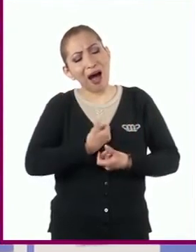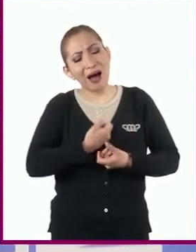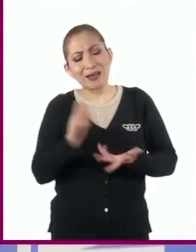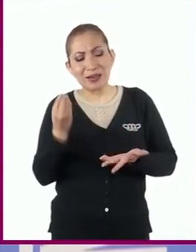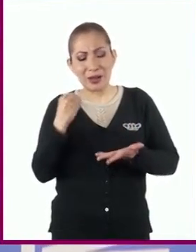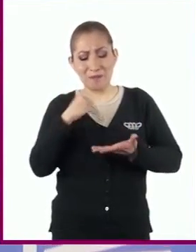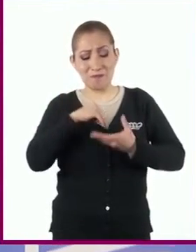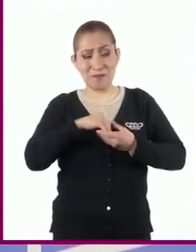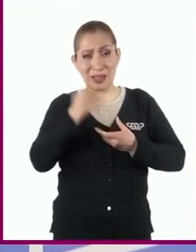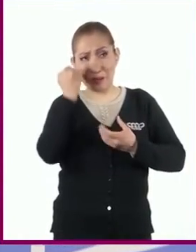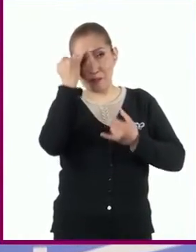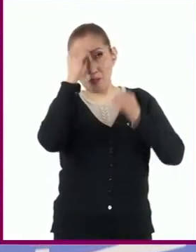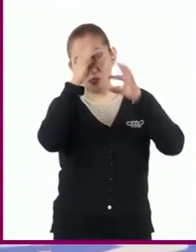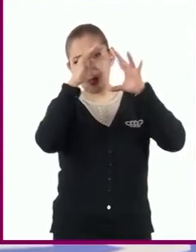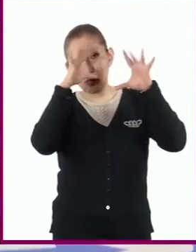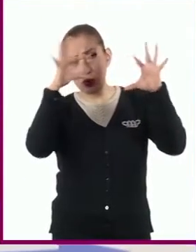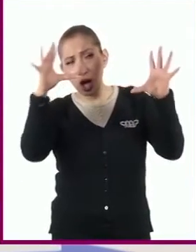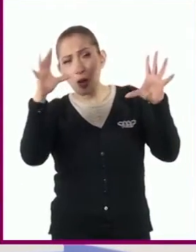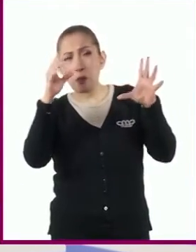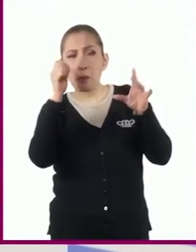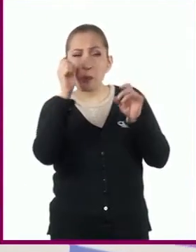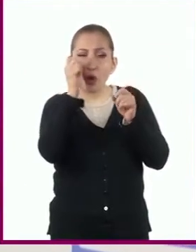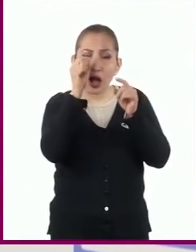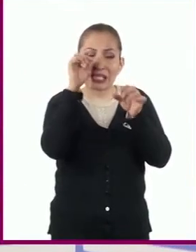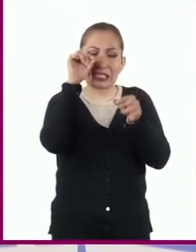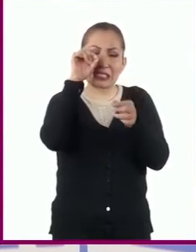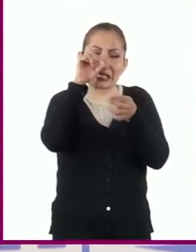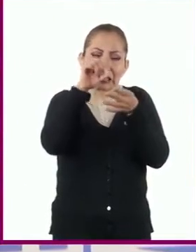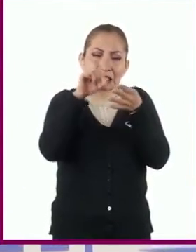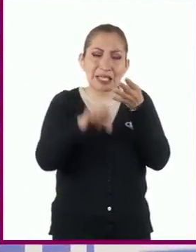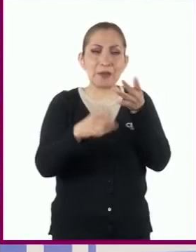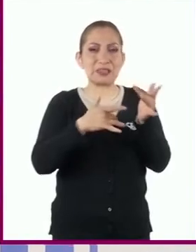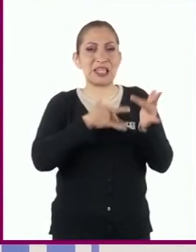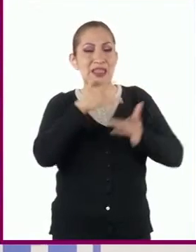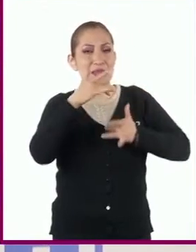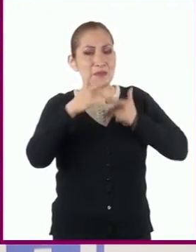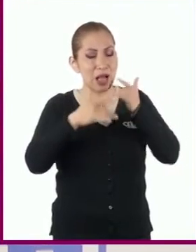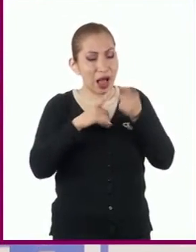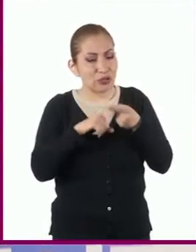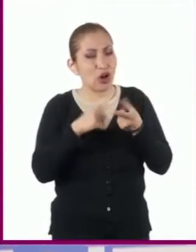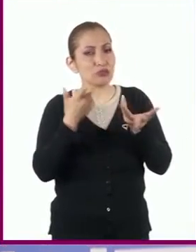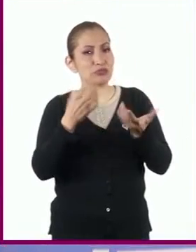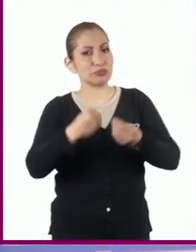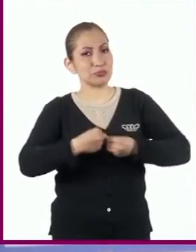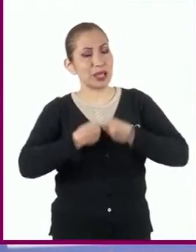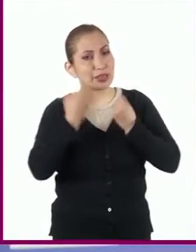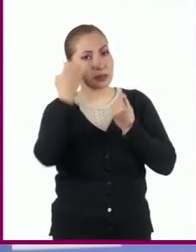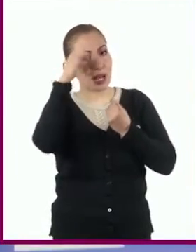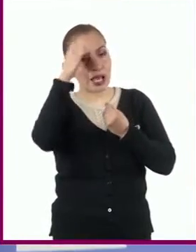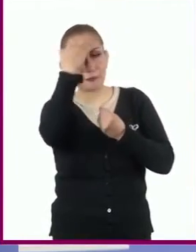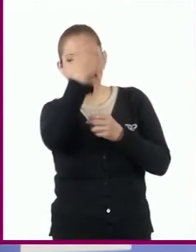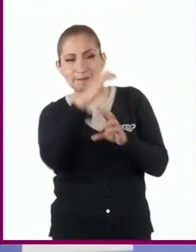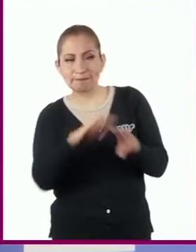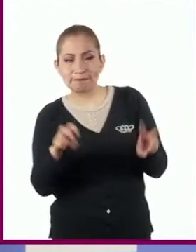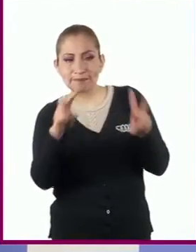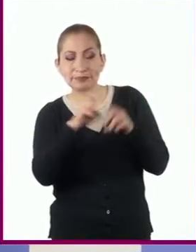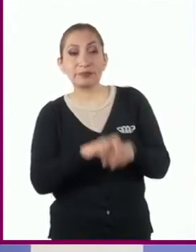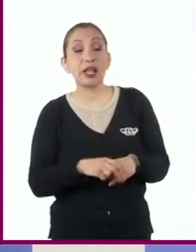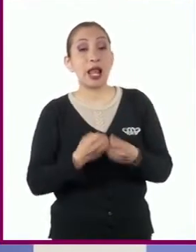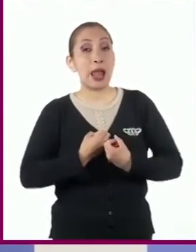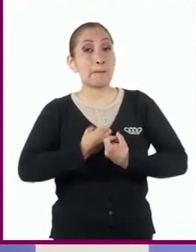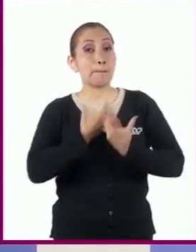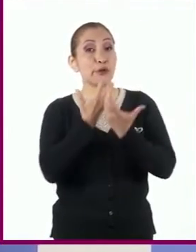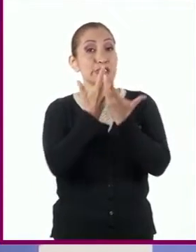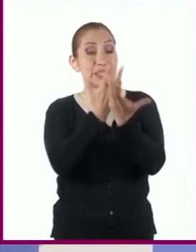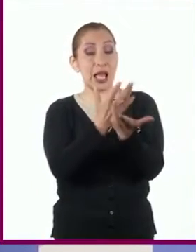sembrar en su imaginación unas pequeñas semillas con sentimientos, vivencias y reflexiones. La